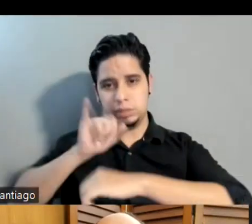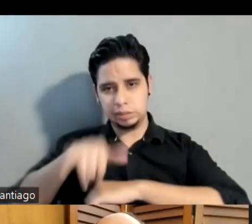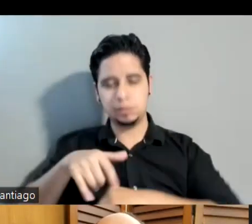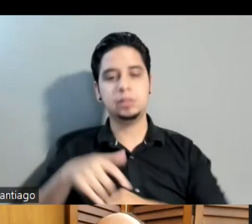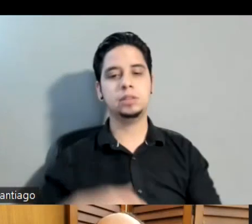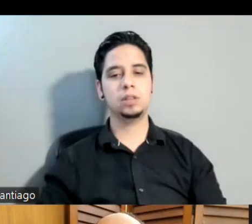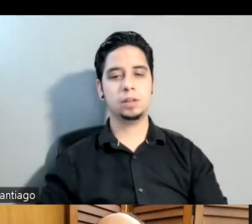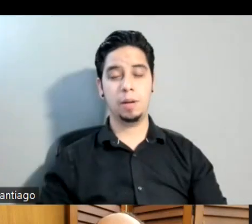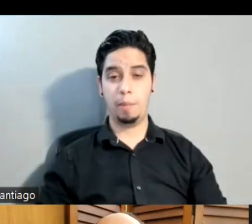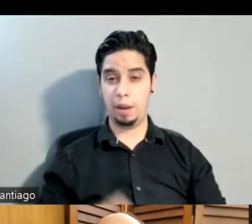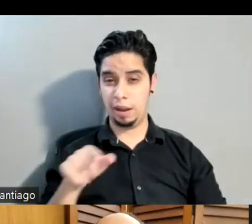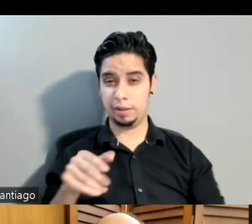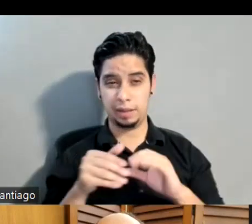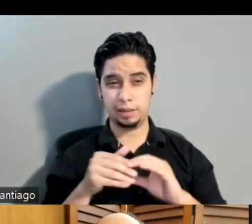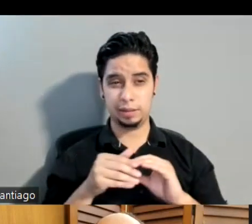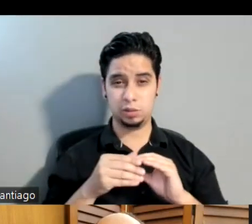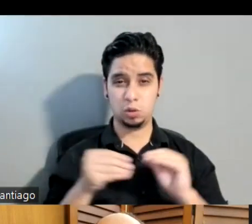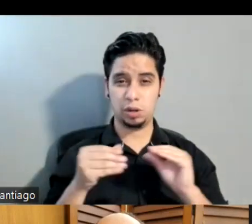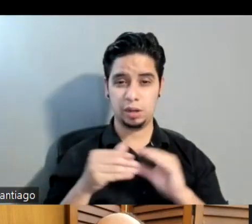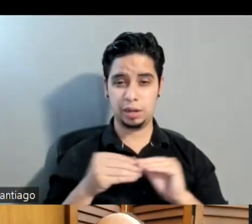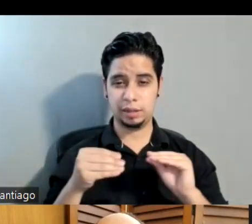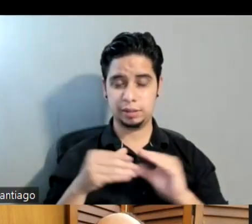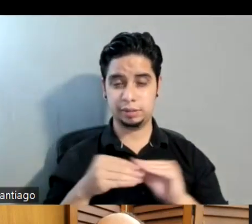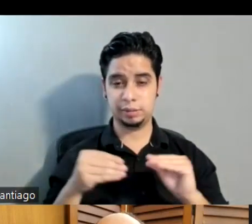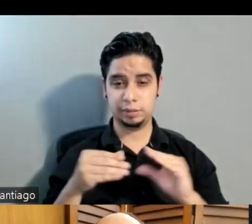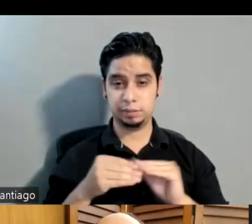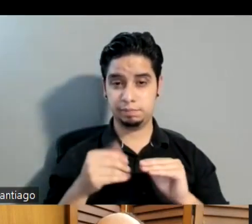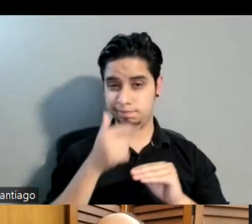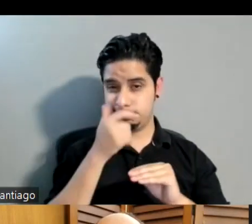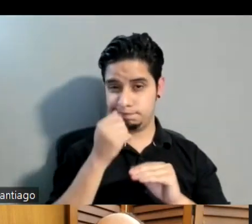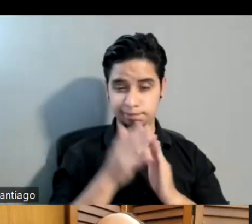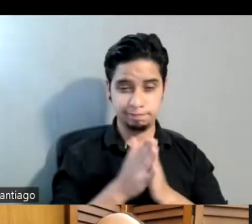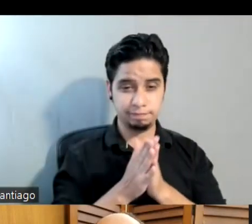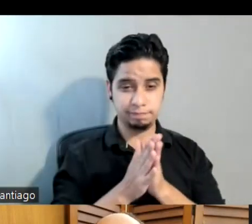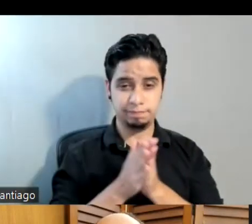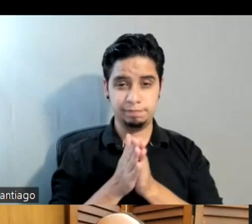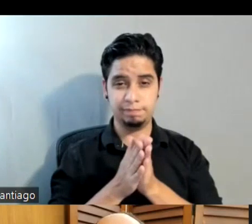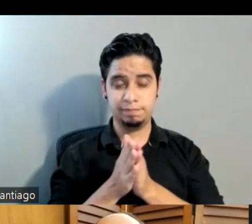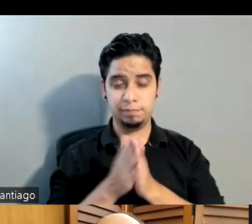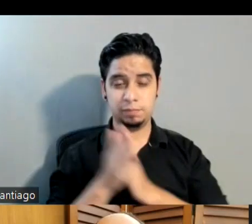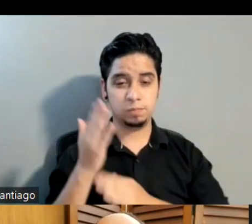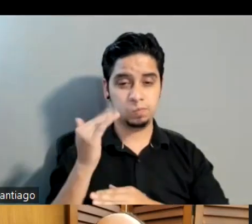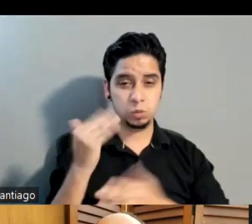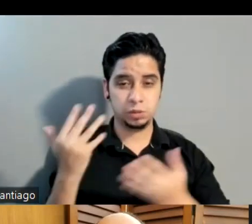la historia estaba súper interesante porque era